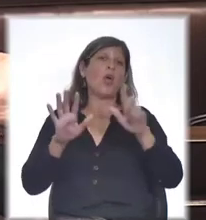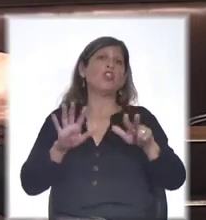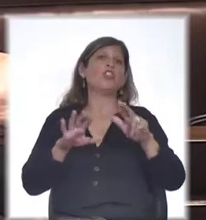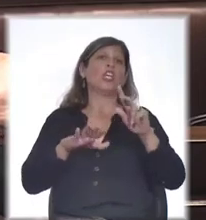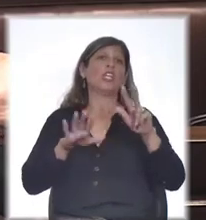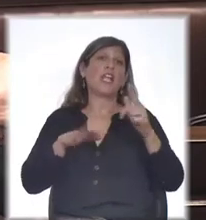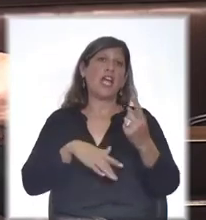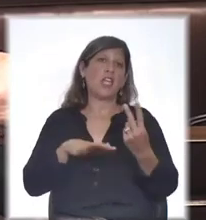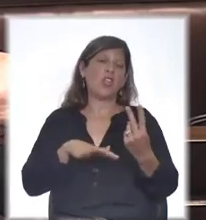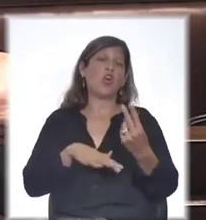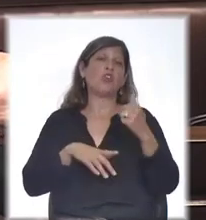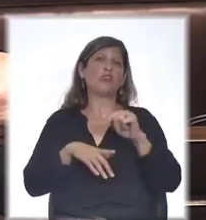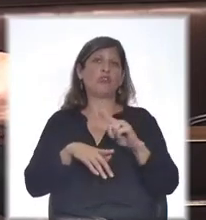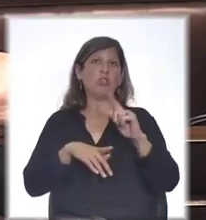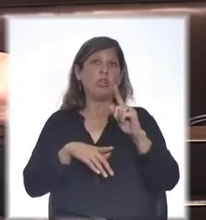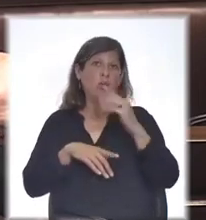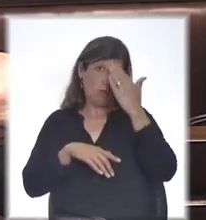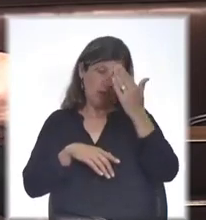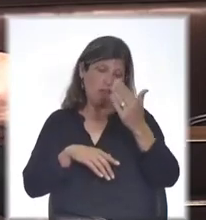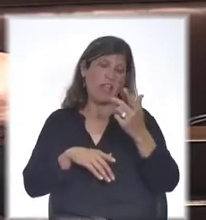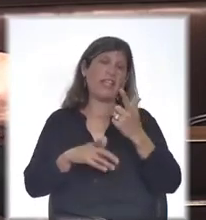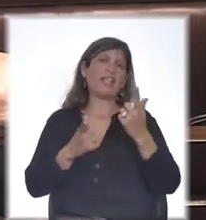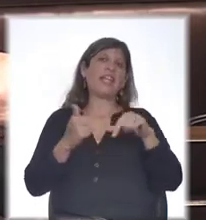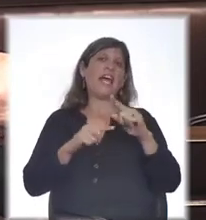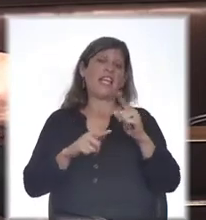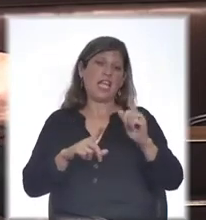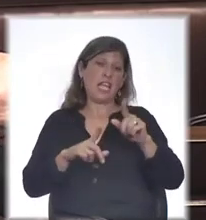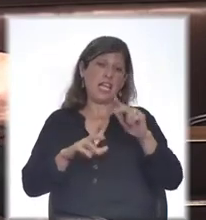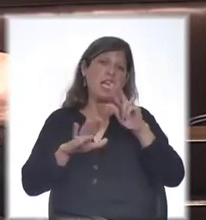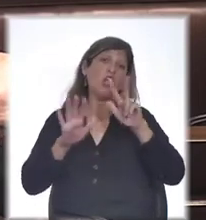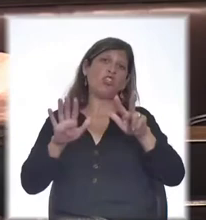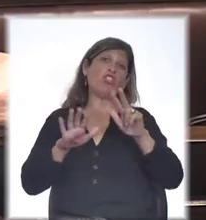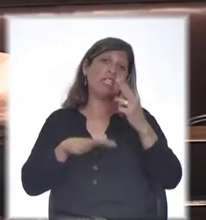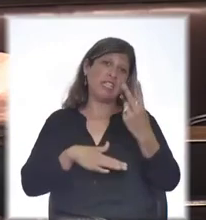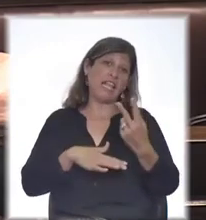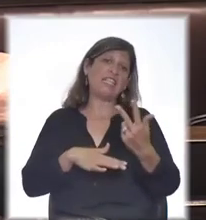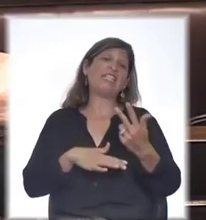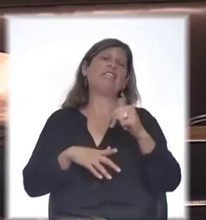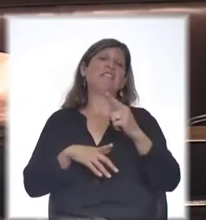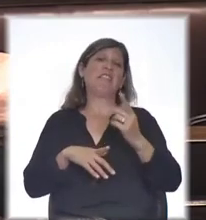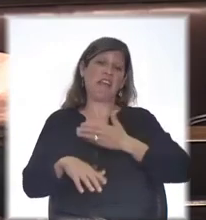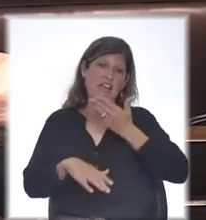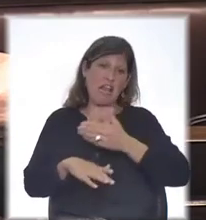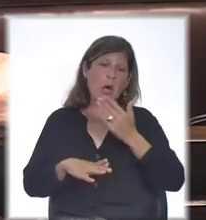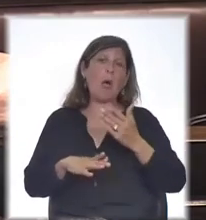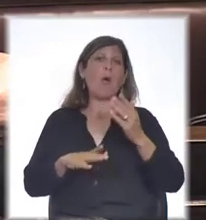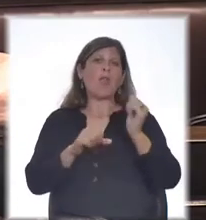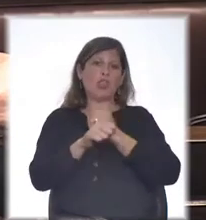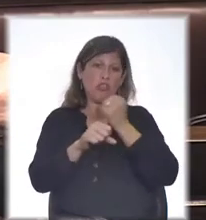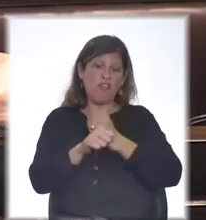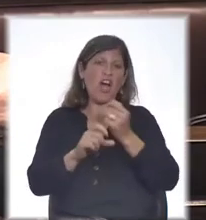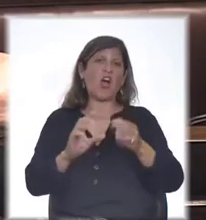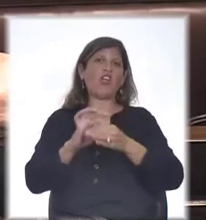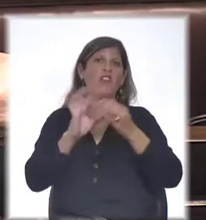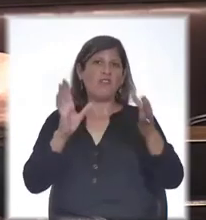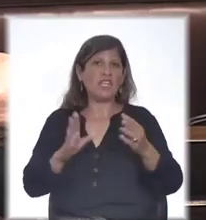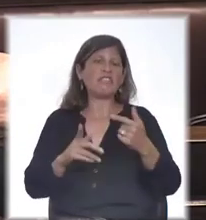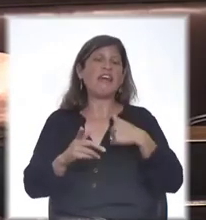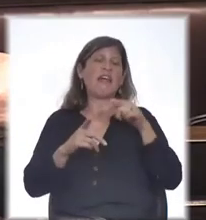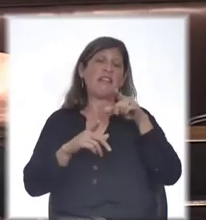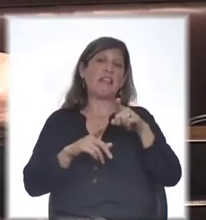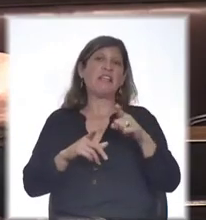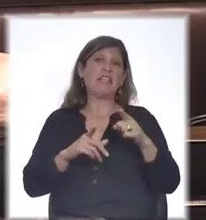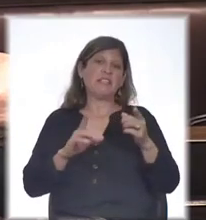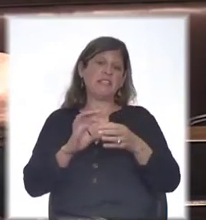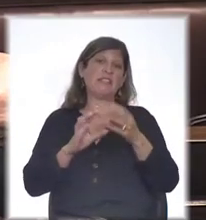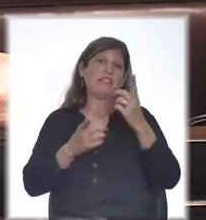1983, reclamando trabajo, libertad, amnistía y democracia. el surgimiento del PIT, luego PIT-CNT,